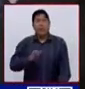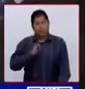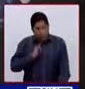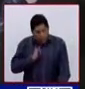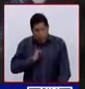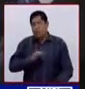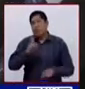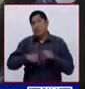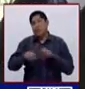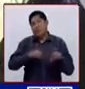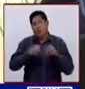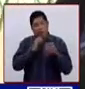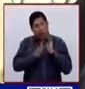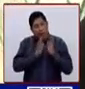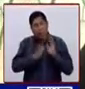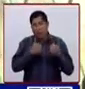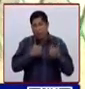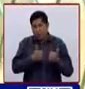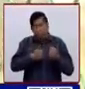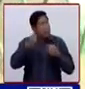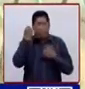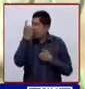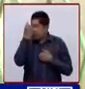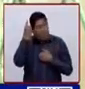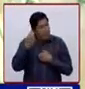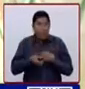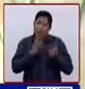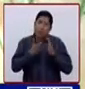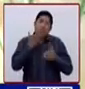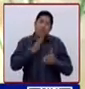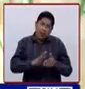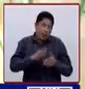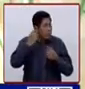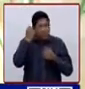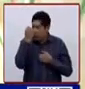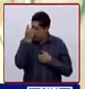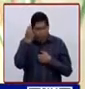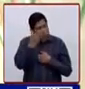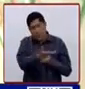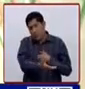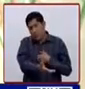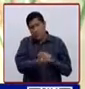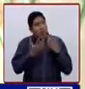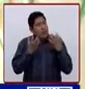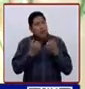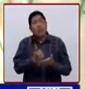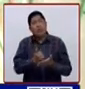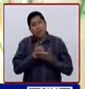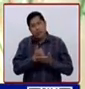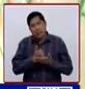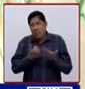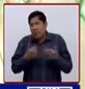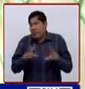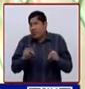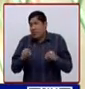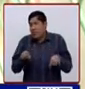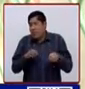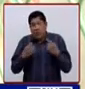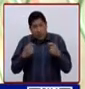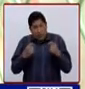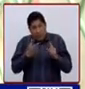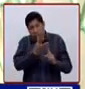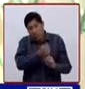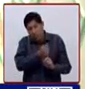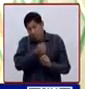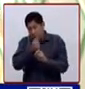Puedo hacer nada, le he hablado de buenas, no entiende, le he hablado de malas, no entiende. Yo quisiera que me ayude, ya no tengo más. He tratado